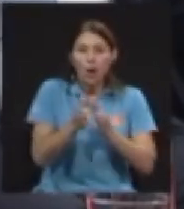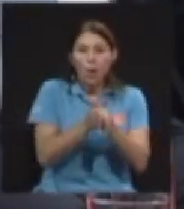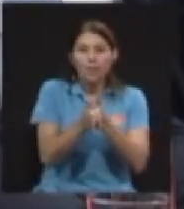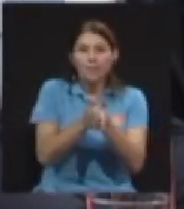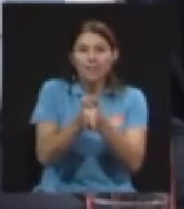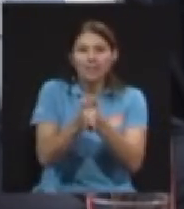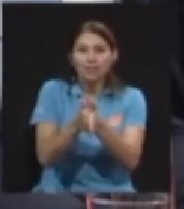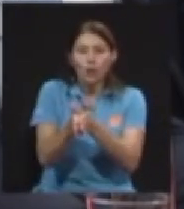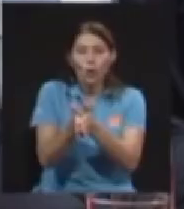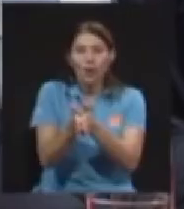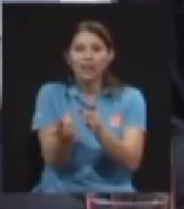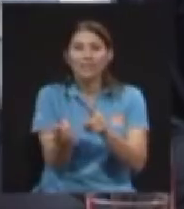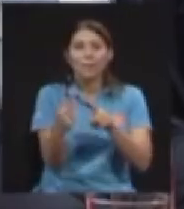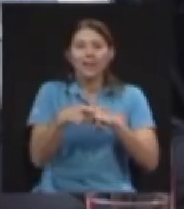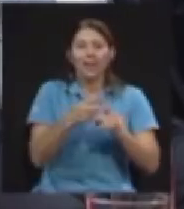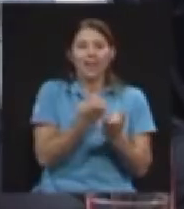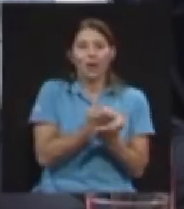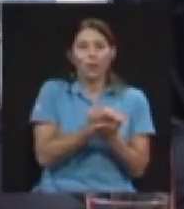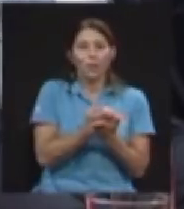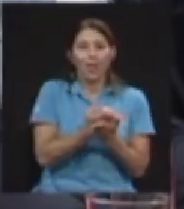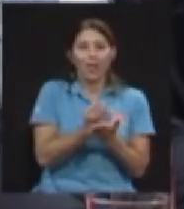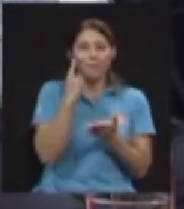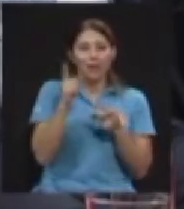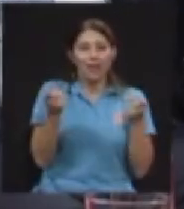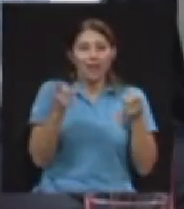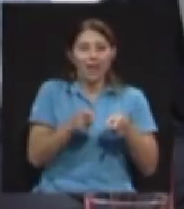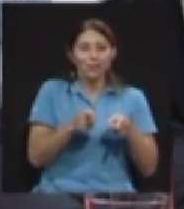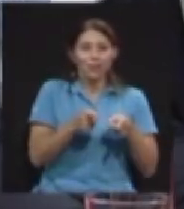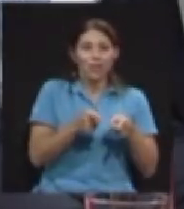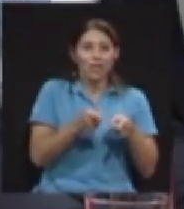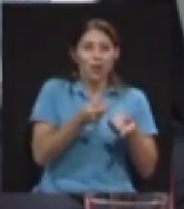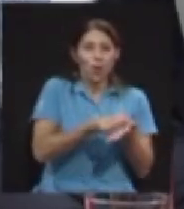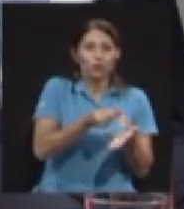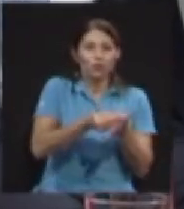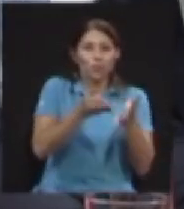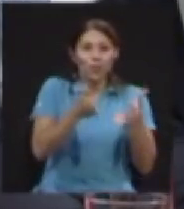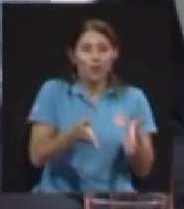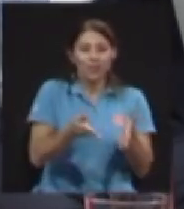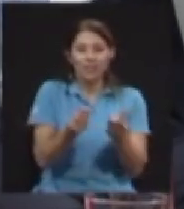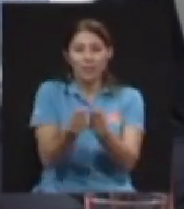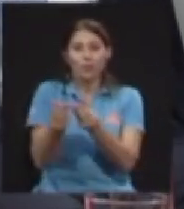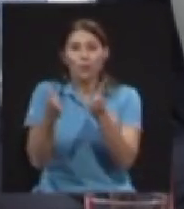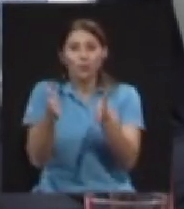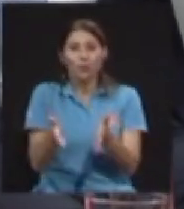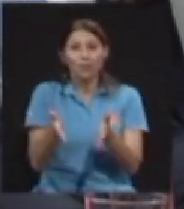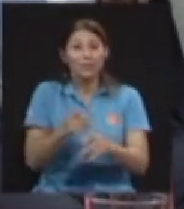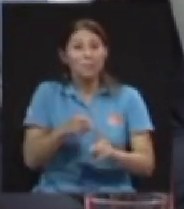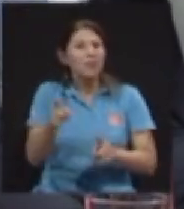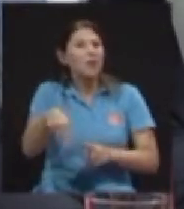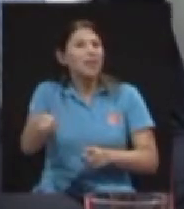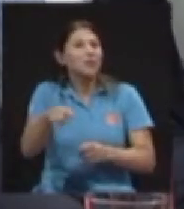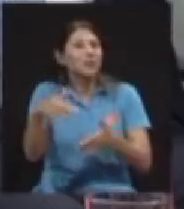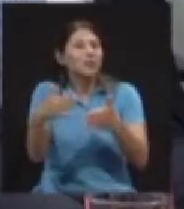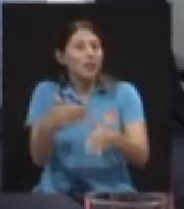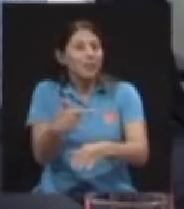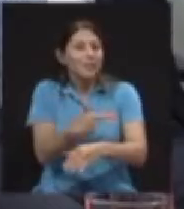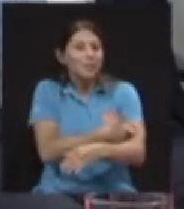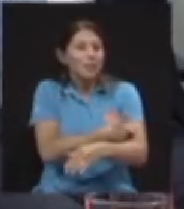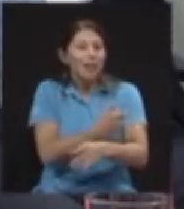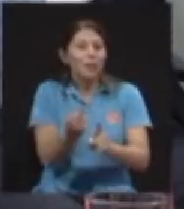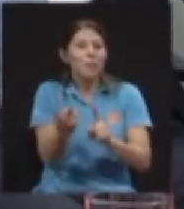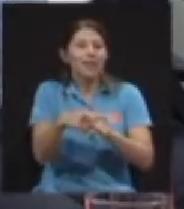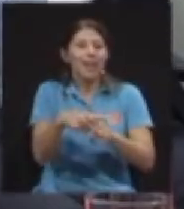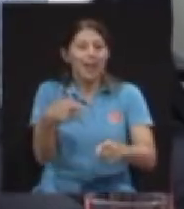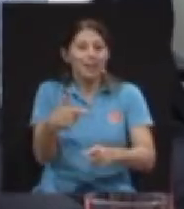en la economía para el caso de consumidores y productores, pero lo aplican al caso de enfermería y cómo estos procesos de